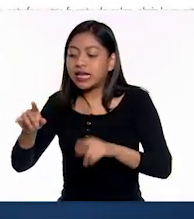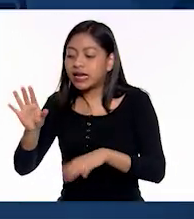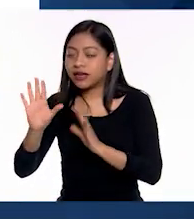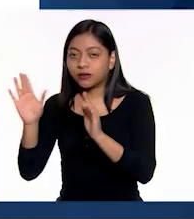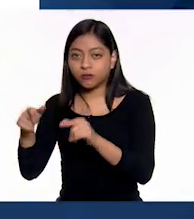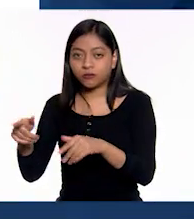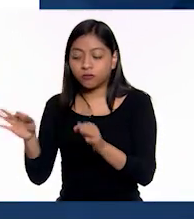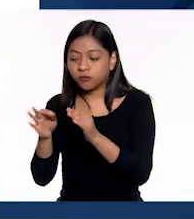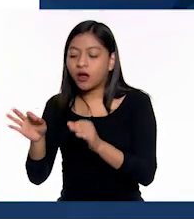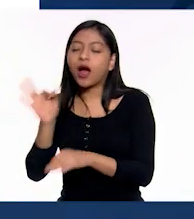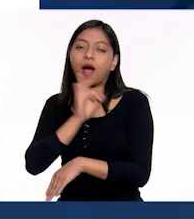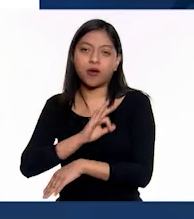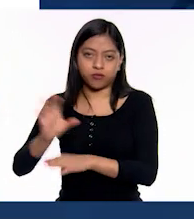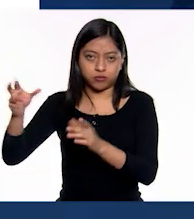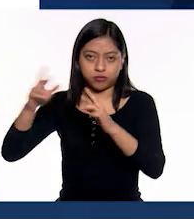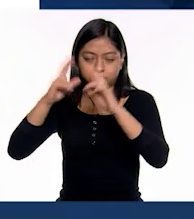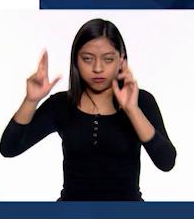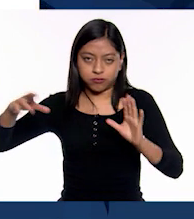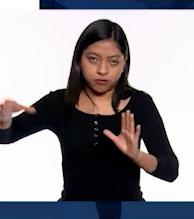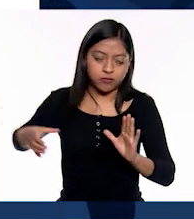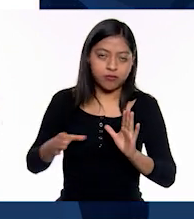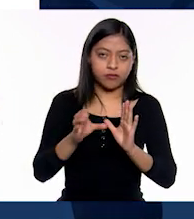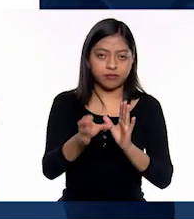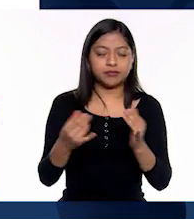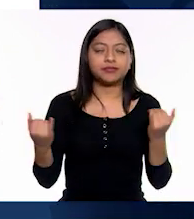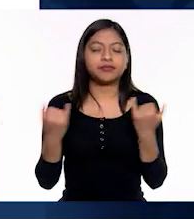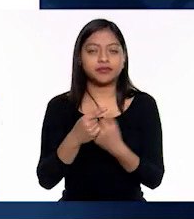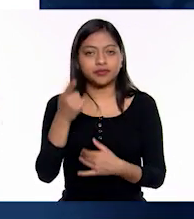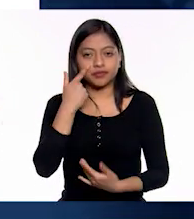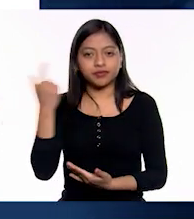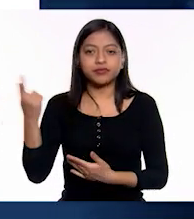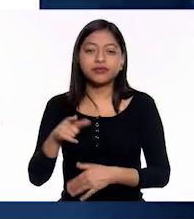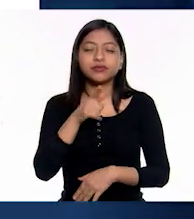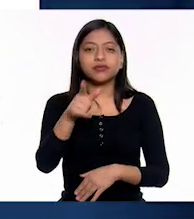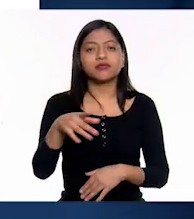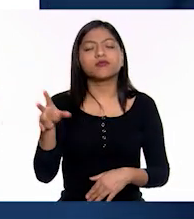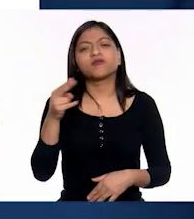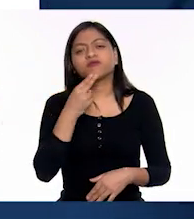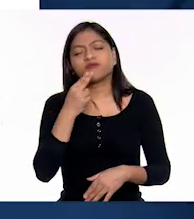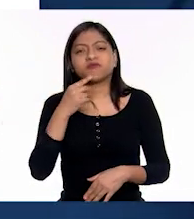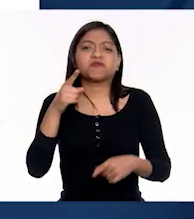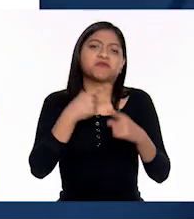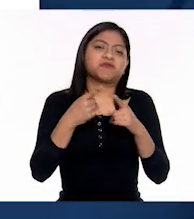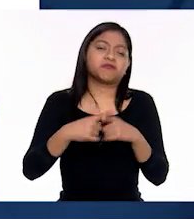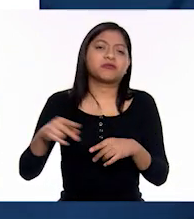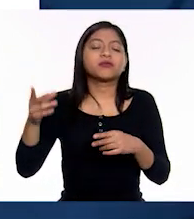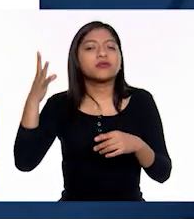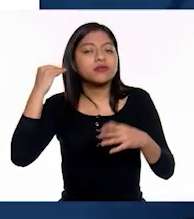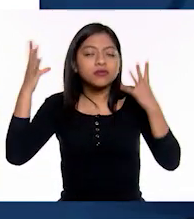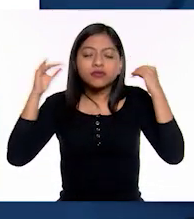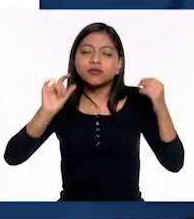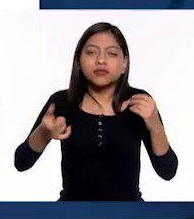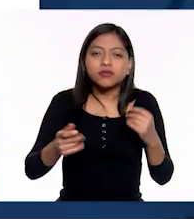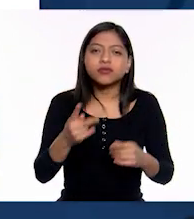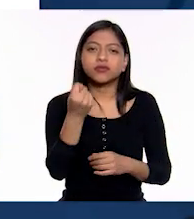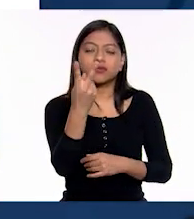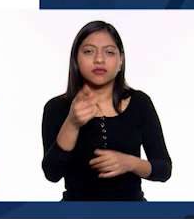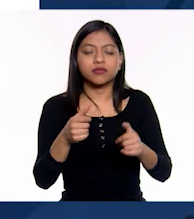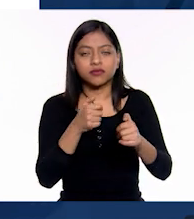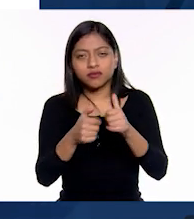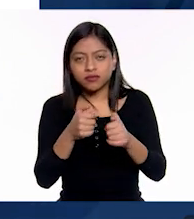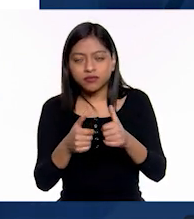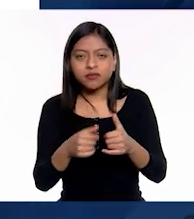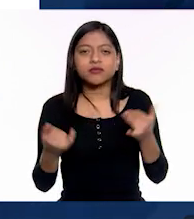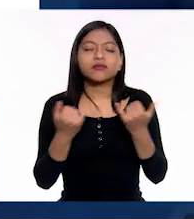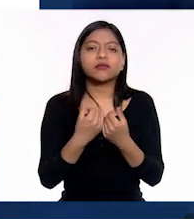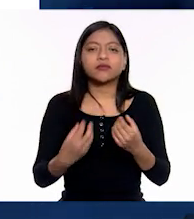regularidad. También tenemos apagar y desconectar los aparatos eléctricos como el radio, la televisión, los videojuegos, los